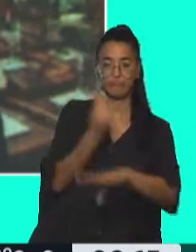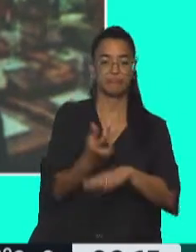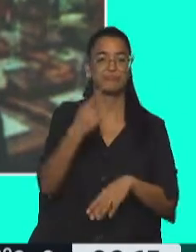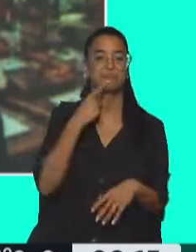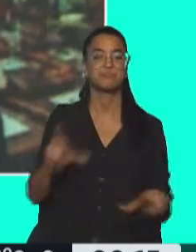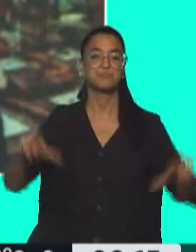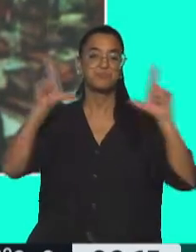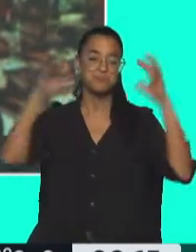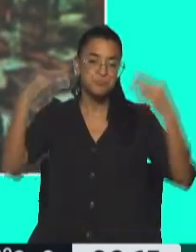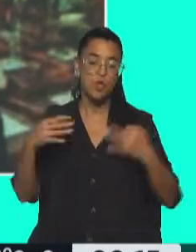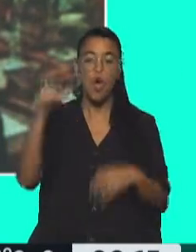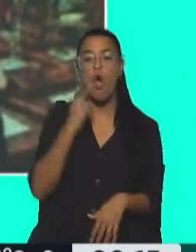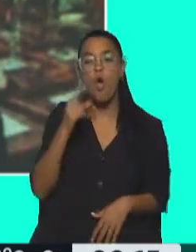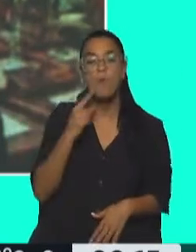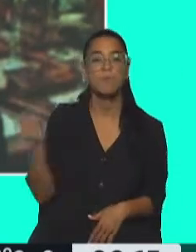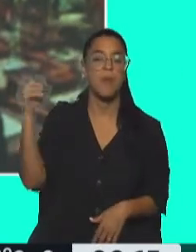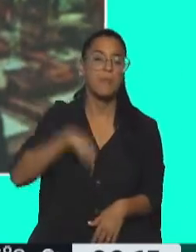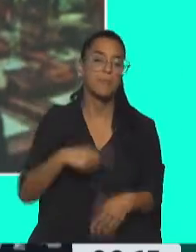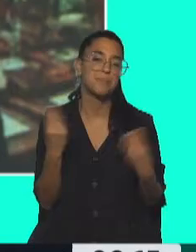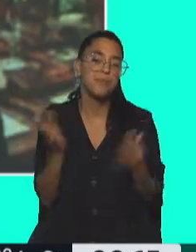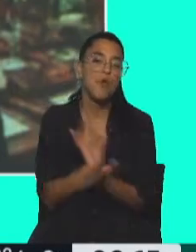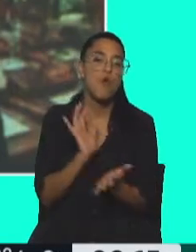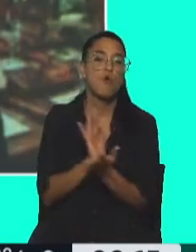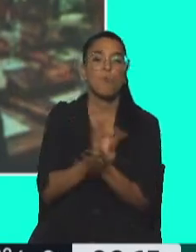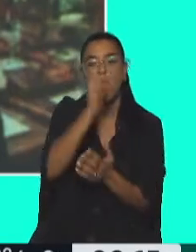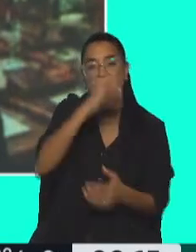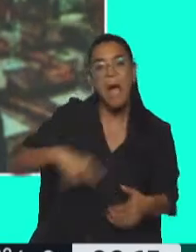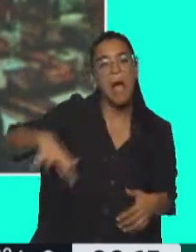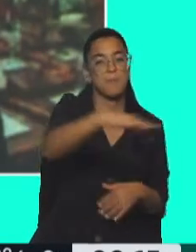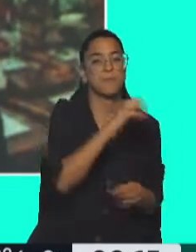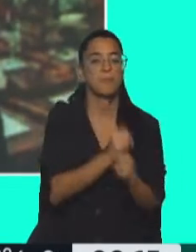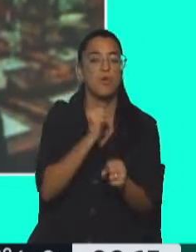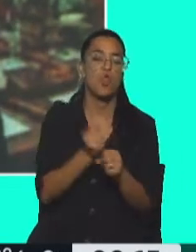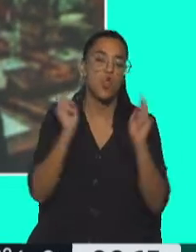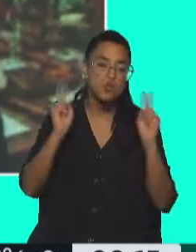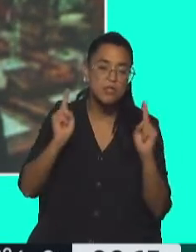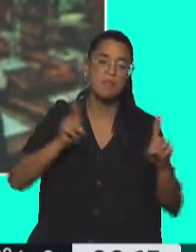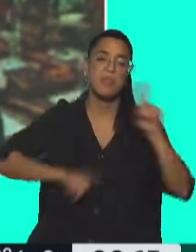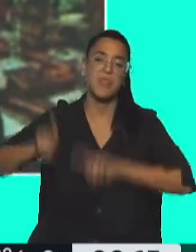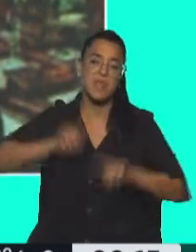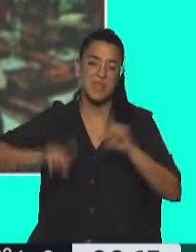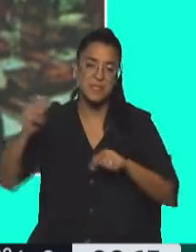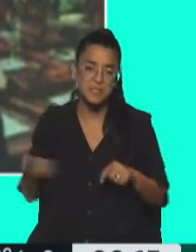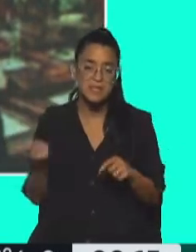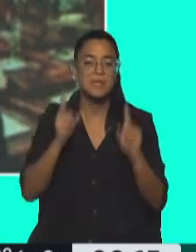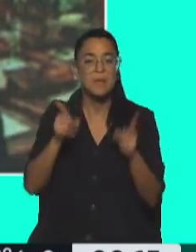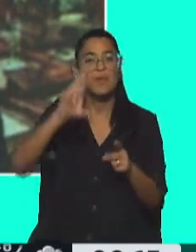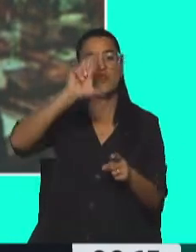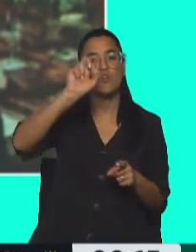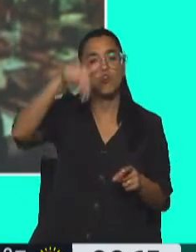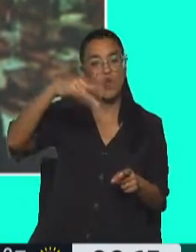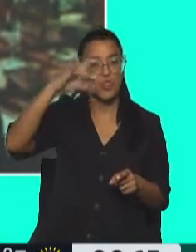imagen pintoresca, un hombre que venía como un hombre de campo. Docente, dirigente sindical, claro, y rondero